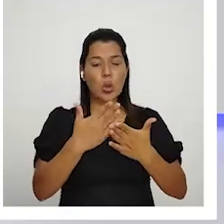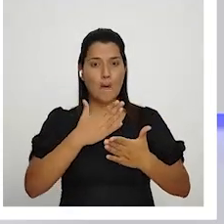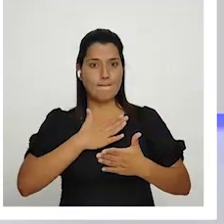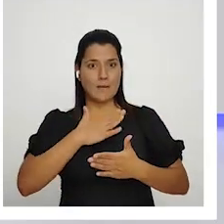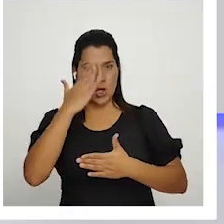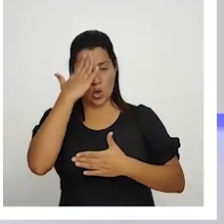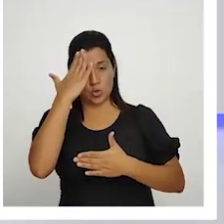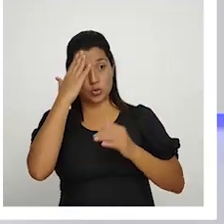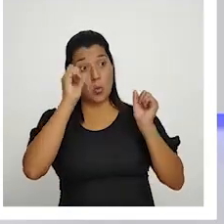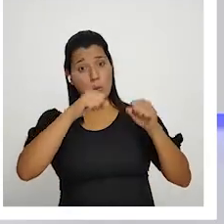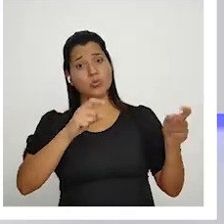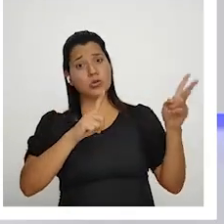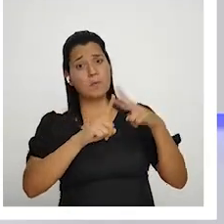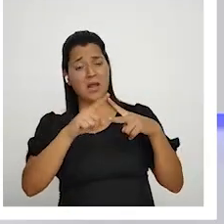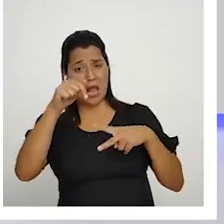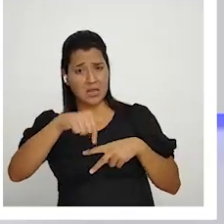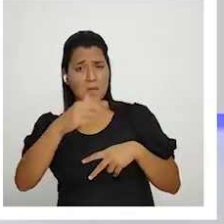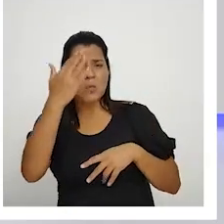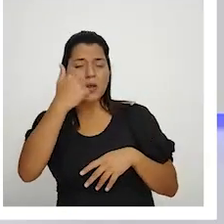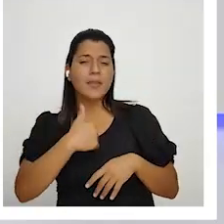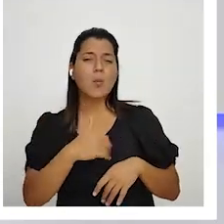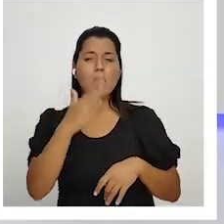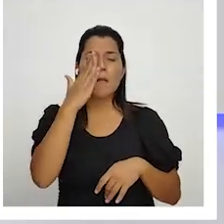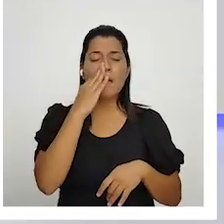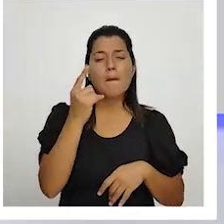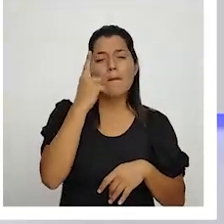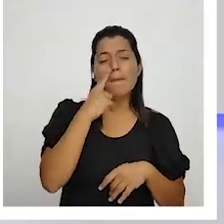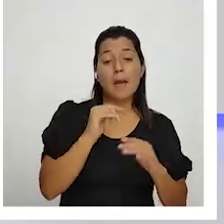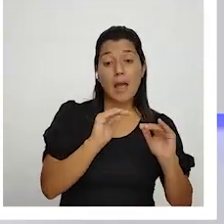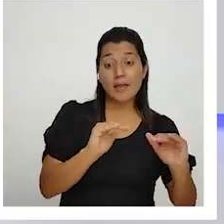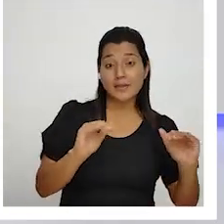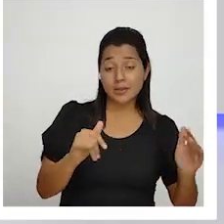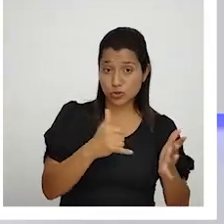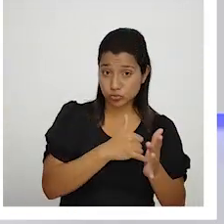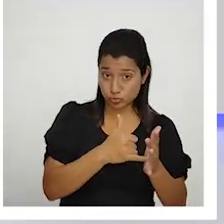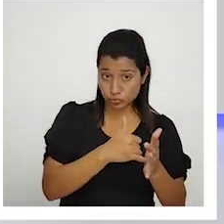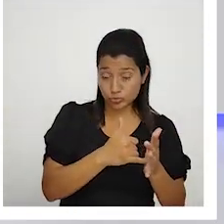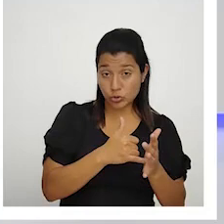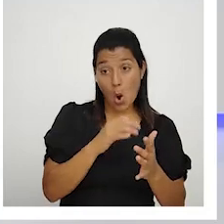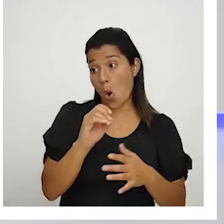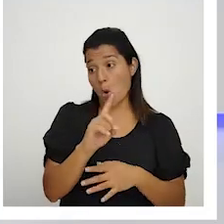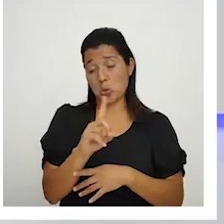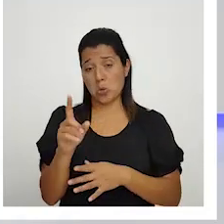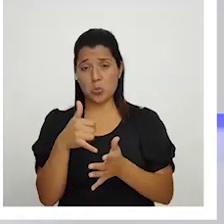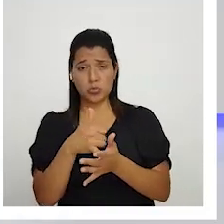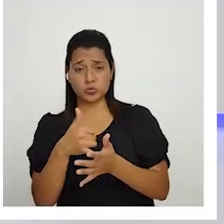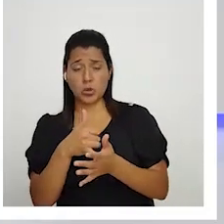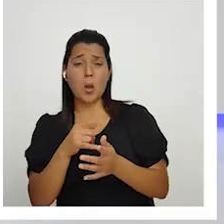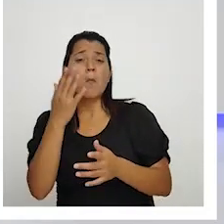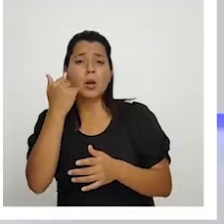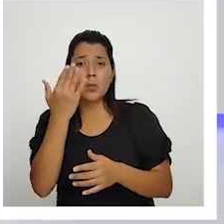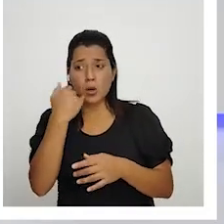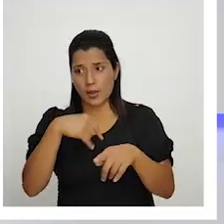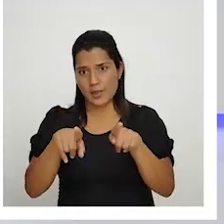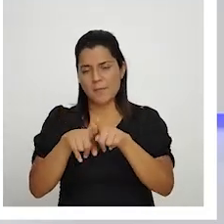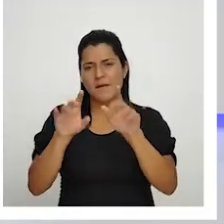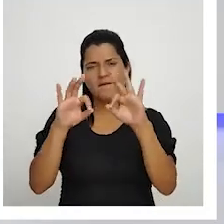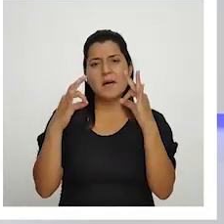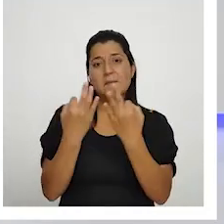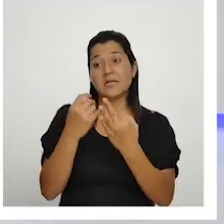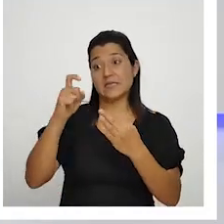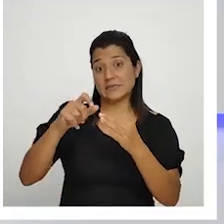mamás, niños, niñas en vulnerabilidad, hasta no en vulnerabilidad, pero que también las familias necesitan de ese acompañamiento.